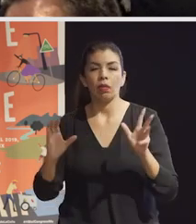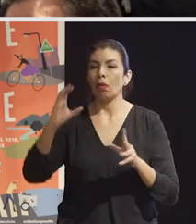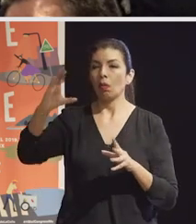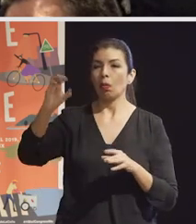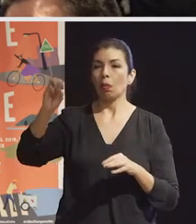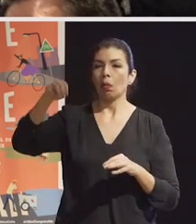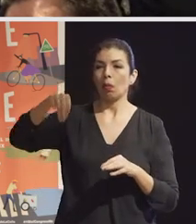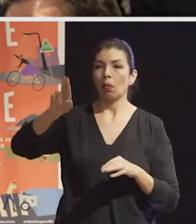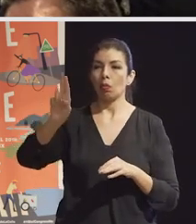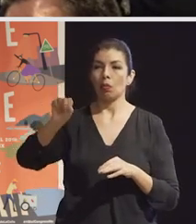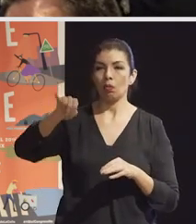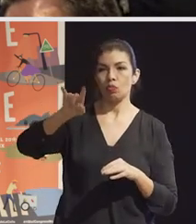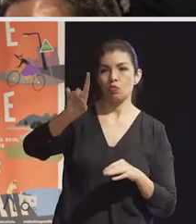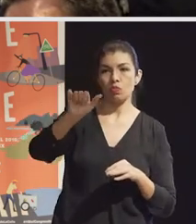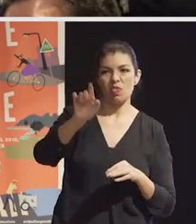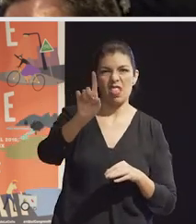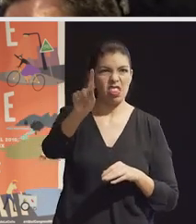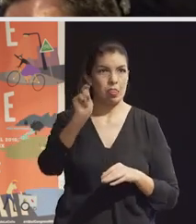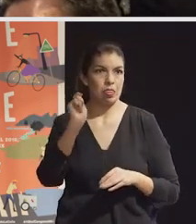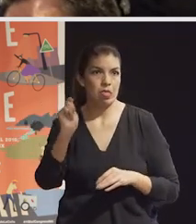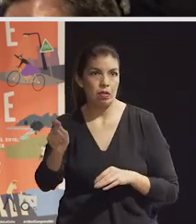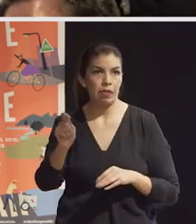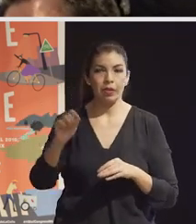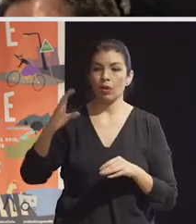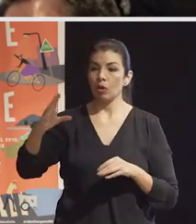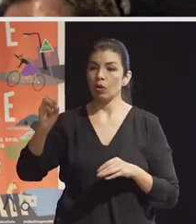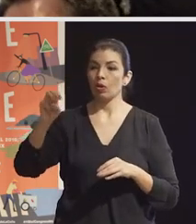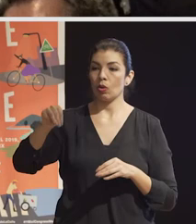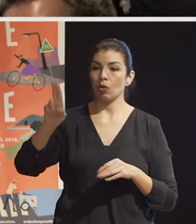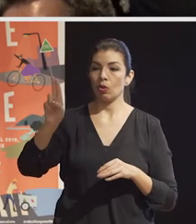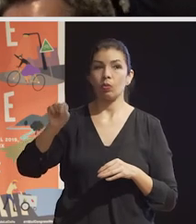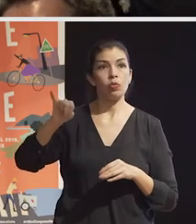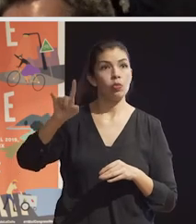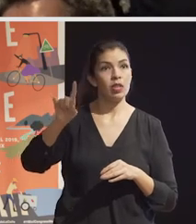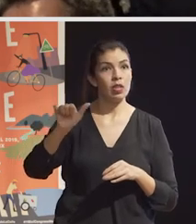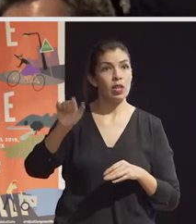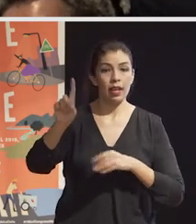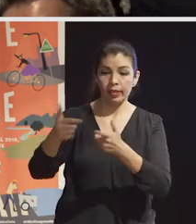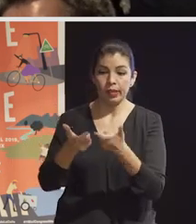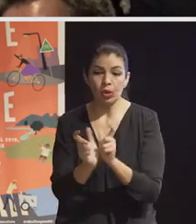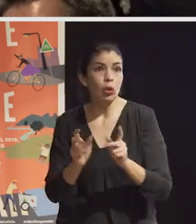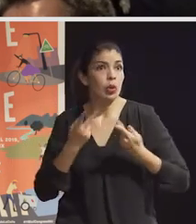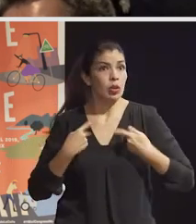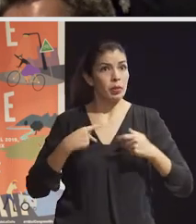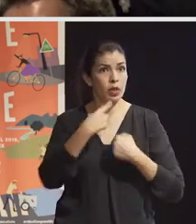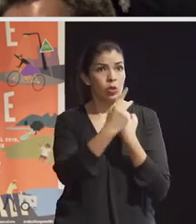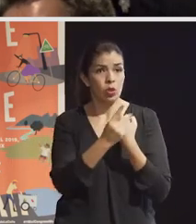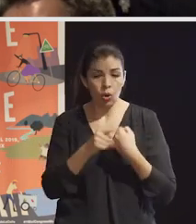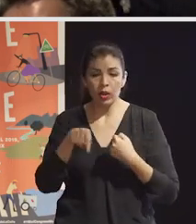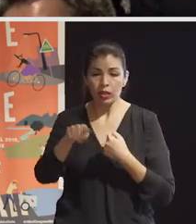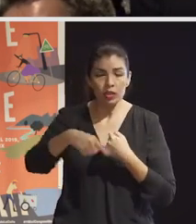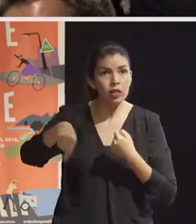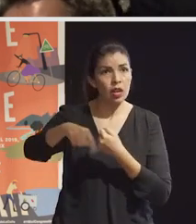transversal un poco de que cuando hacemos comunidad nadie es mejor que el otro no o sea no importa si yo tengo una profesión si tú tienes